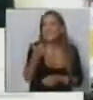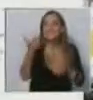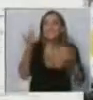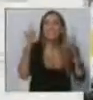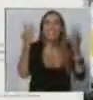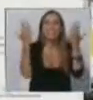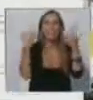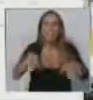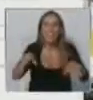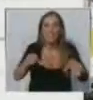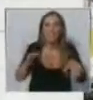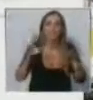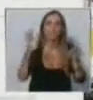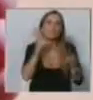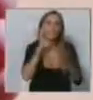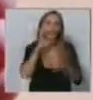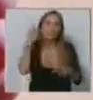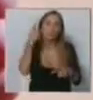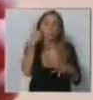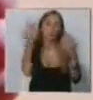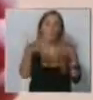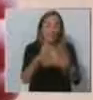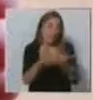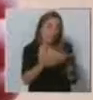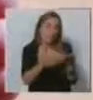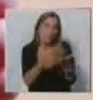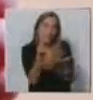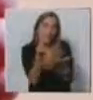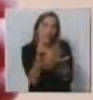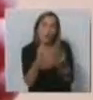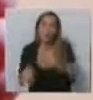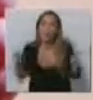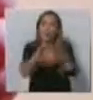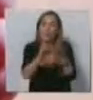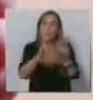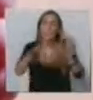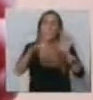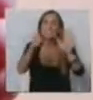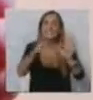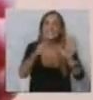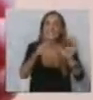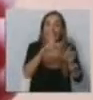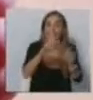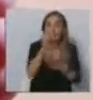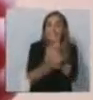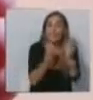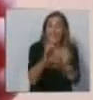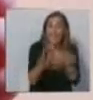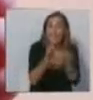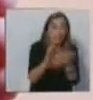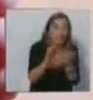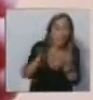es lo que pagó. ¿Creíste que era rico? Mirá lo que pagó este pibe. El fundador de Amazon, Jeff Bezos, cuando compró The Washington Post en agosto del año